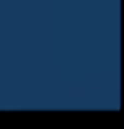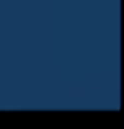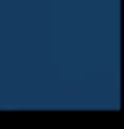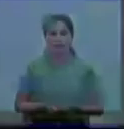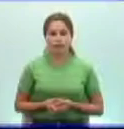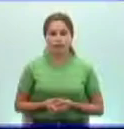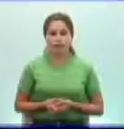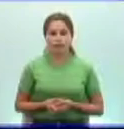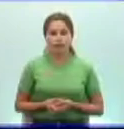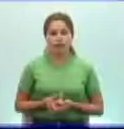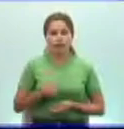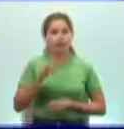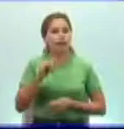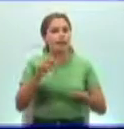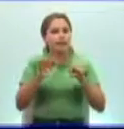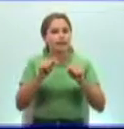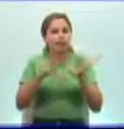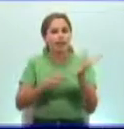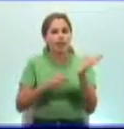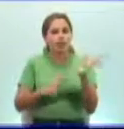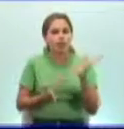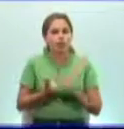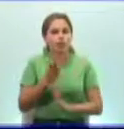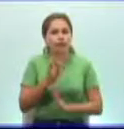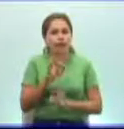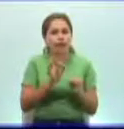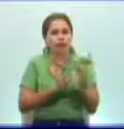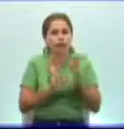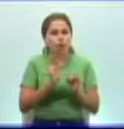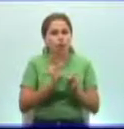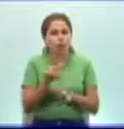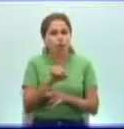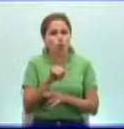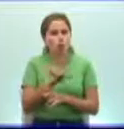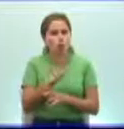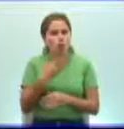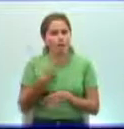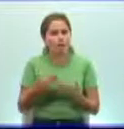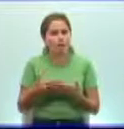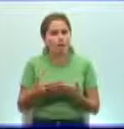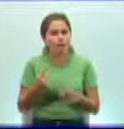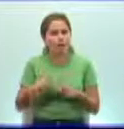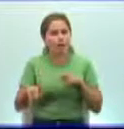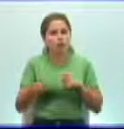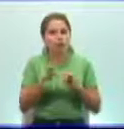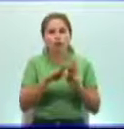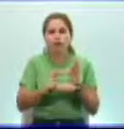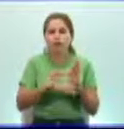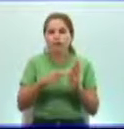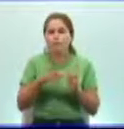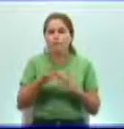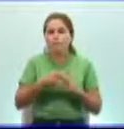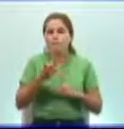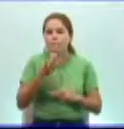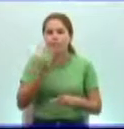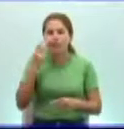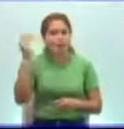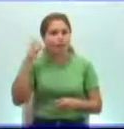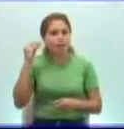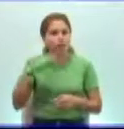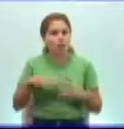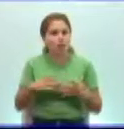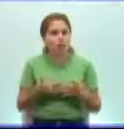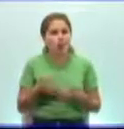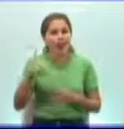Bien, la intensidad de la corriente, según la teoría electrónica, también, por supuesto, depende de otras magnitudes para poderse determinar. No solamente de la